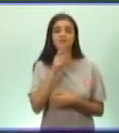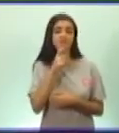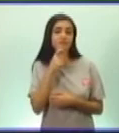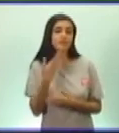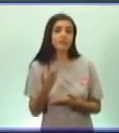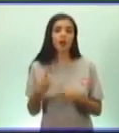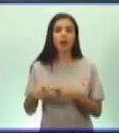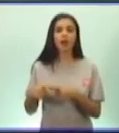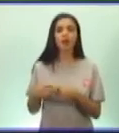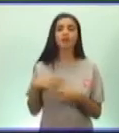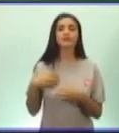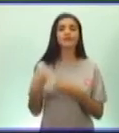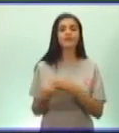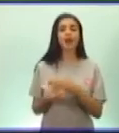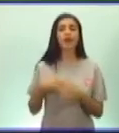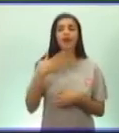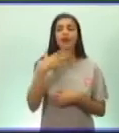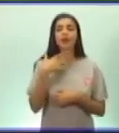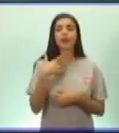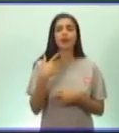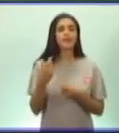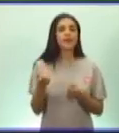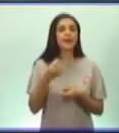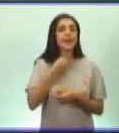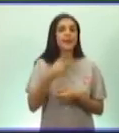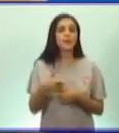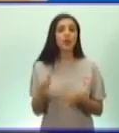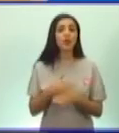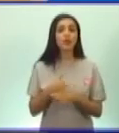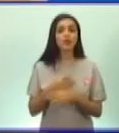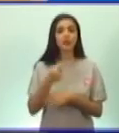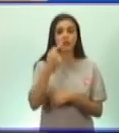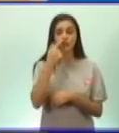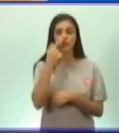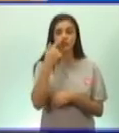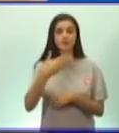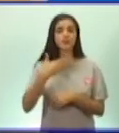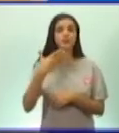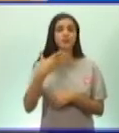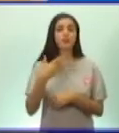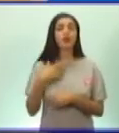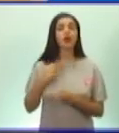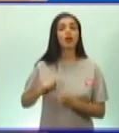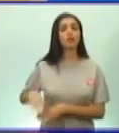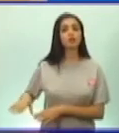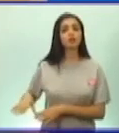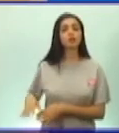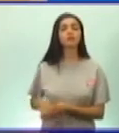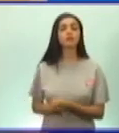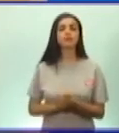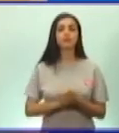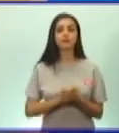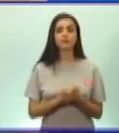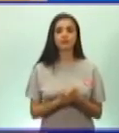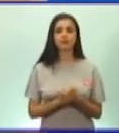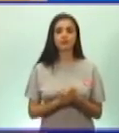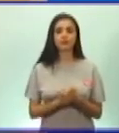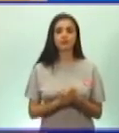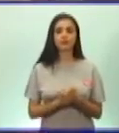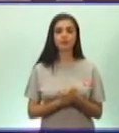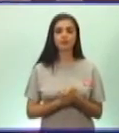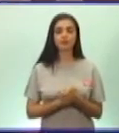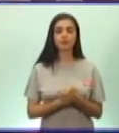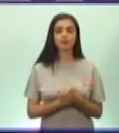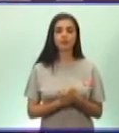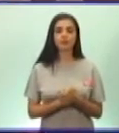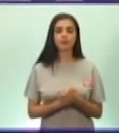La materia fecal contiene un tipo de desecho y la orina otros. Exacto. Entonces, cualquiera sea el modelo de aparato excretor que